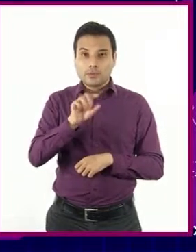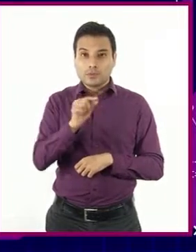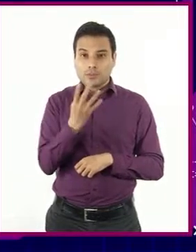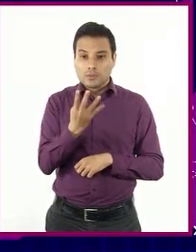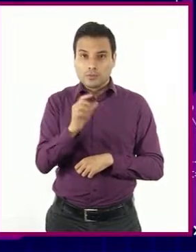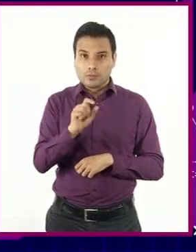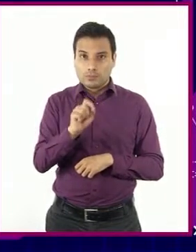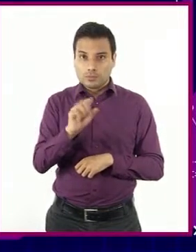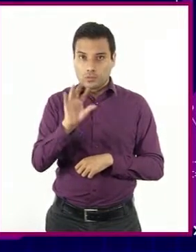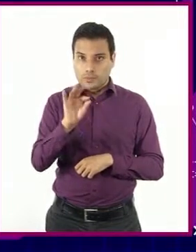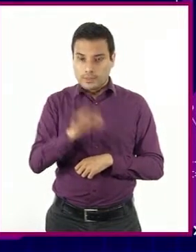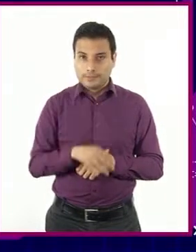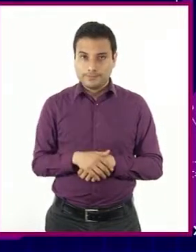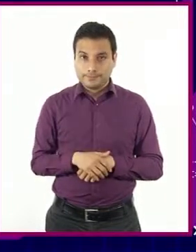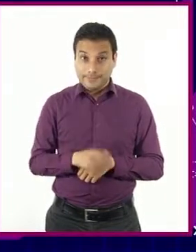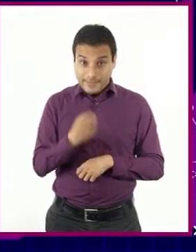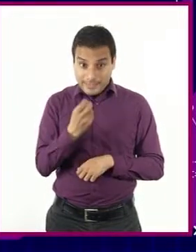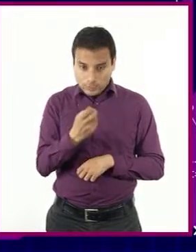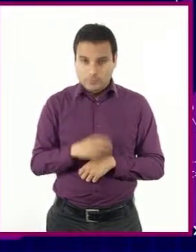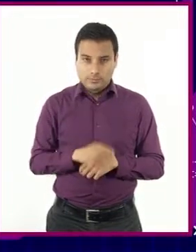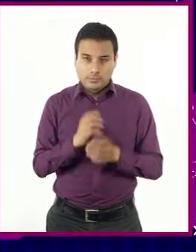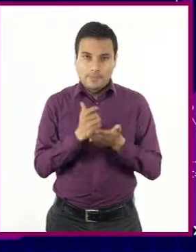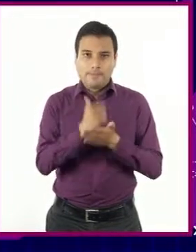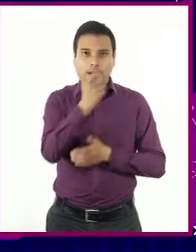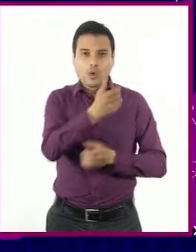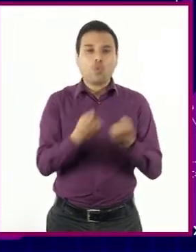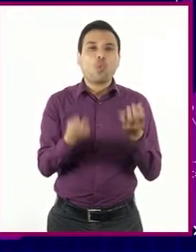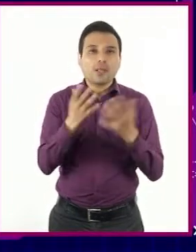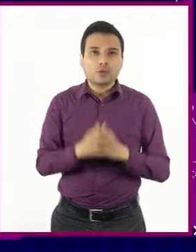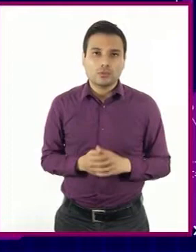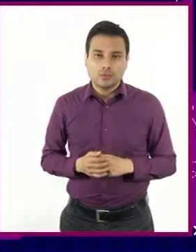974.40. Así se debe pagar